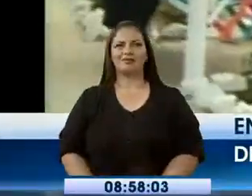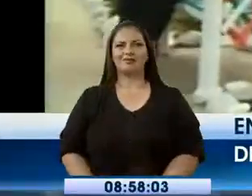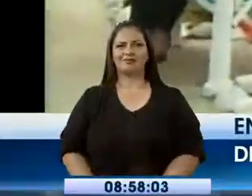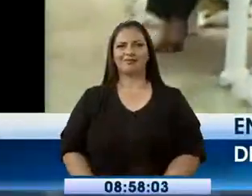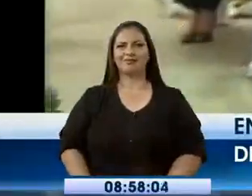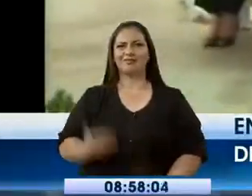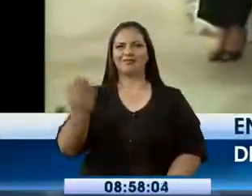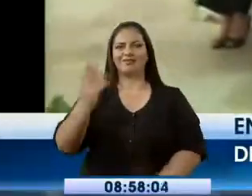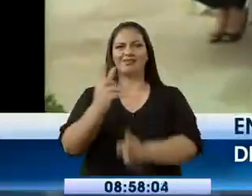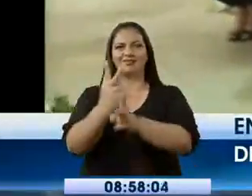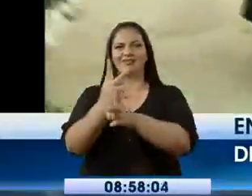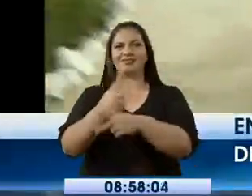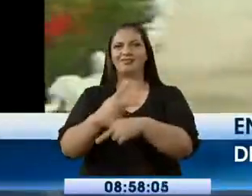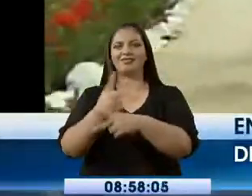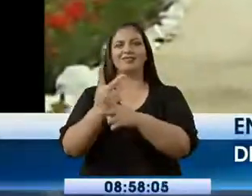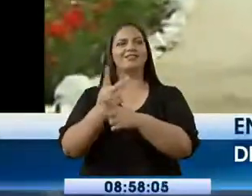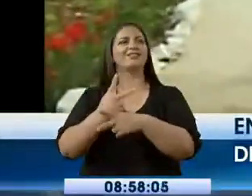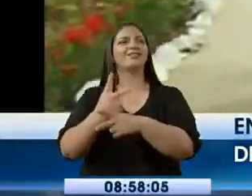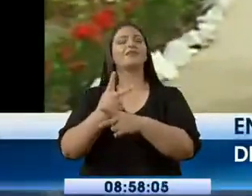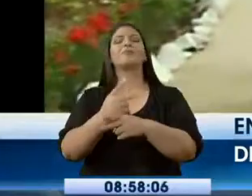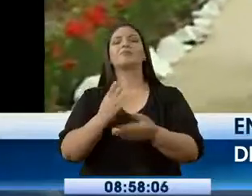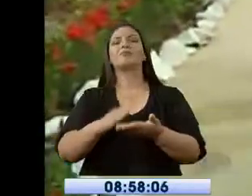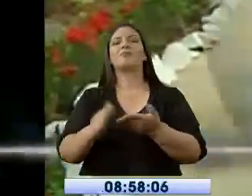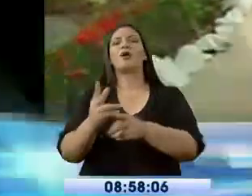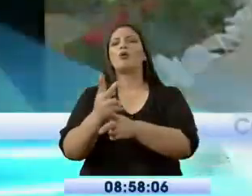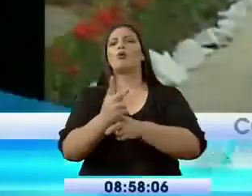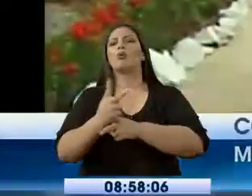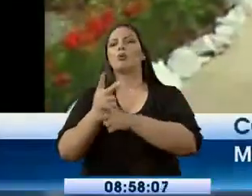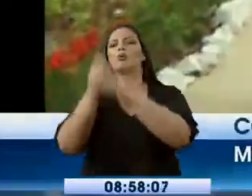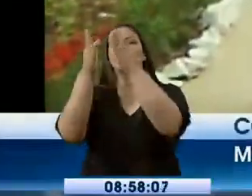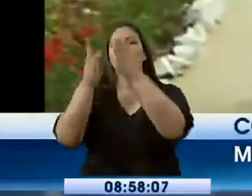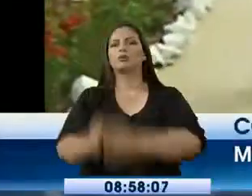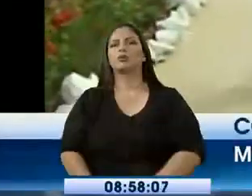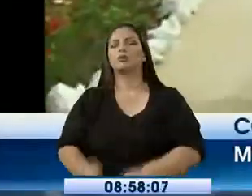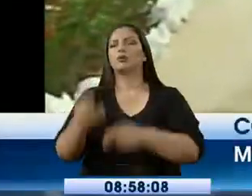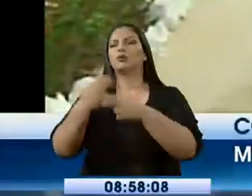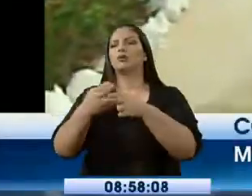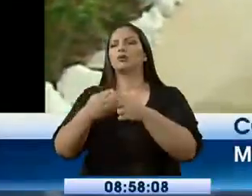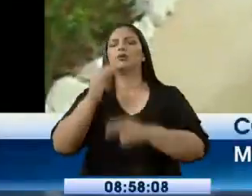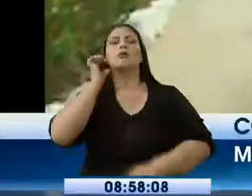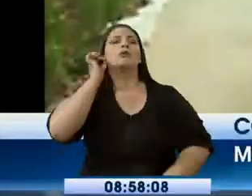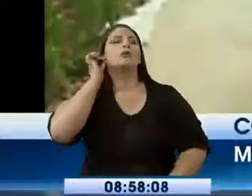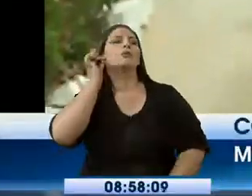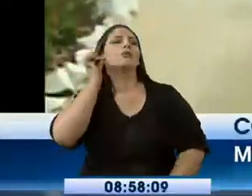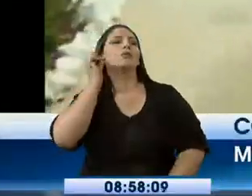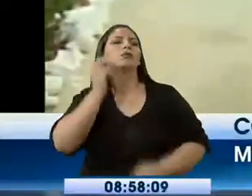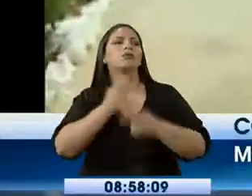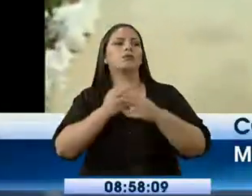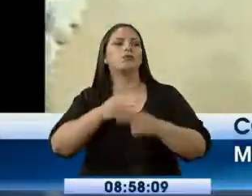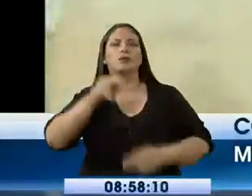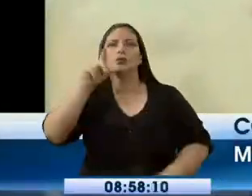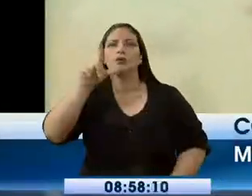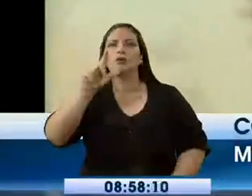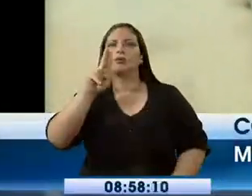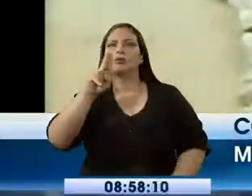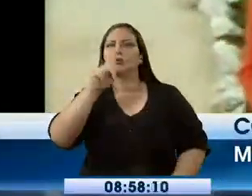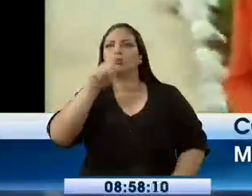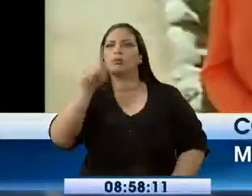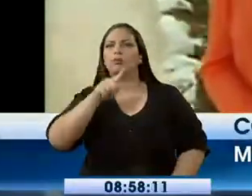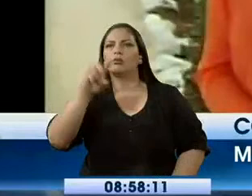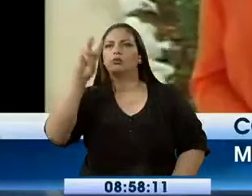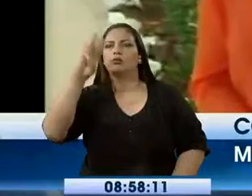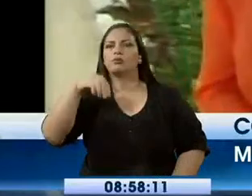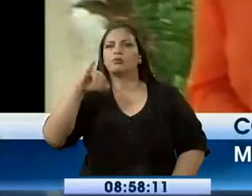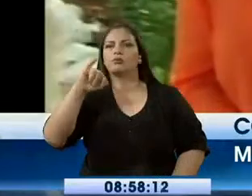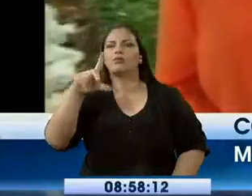Luzmila Nicolalde, que es parte, voy a tomar así, qué bonito este espacio. Concejal, buenos días. Ella es parte de la